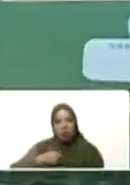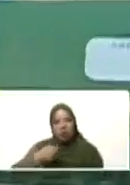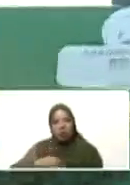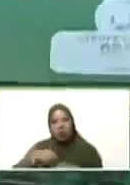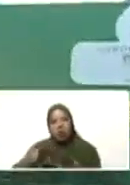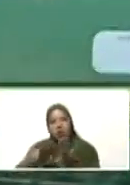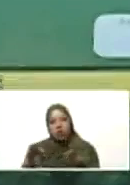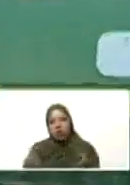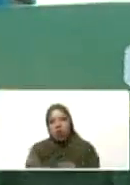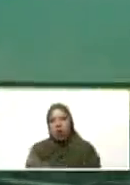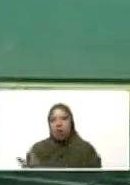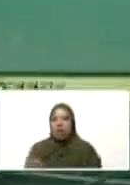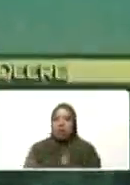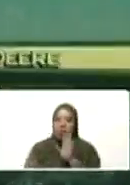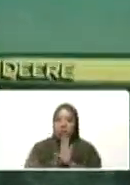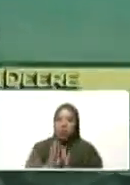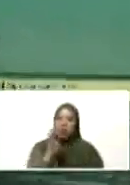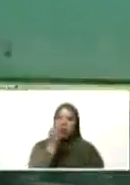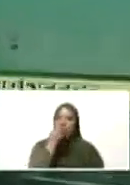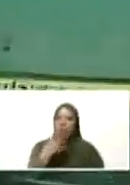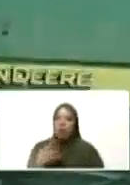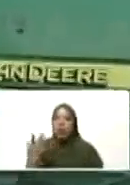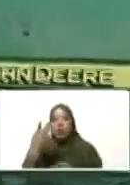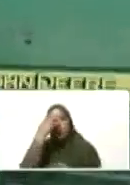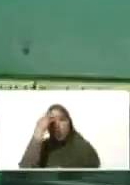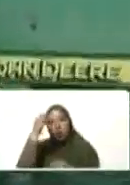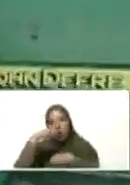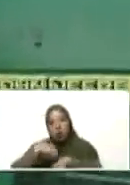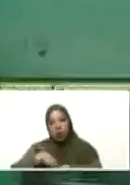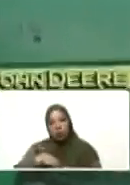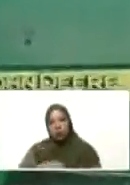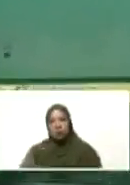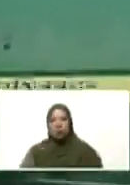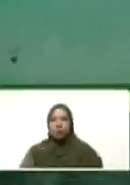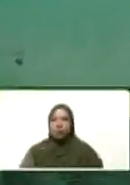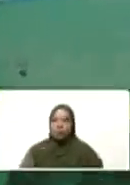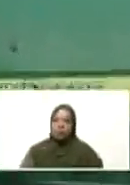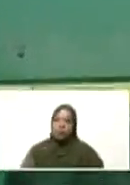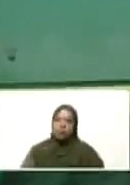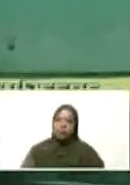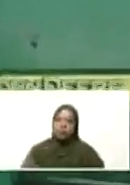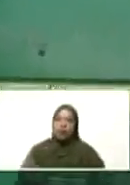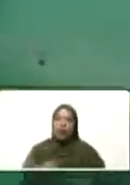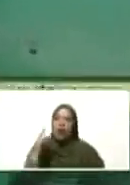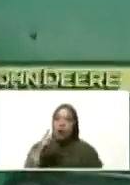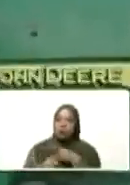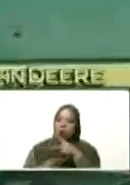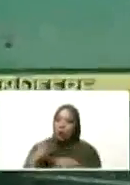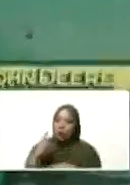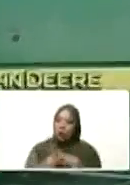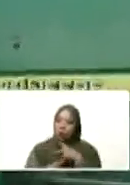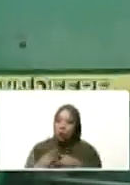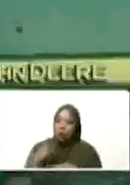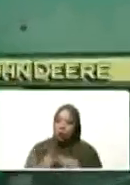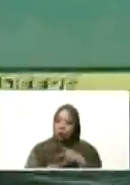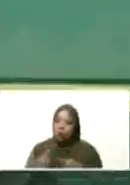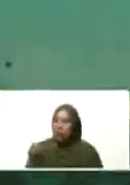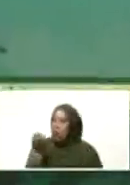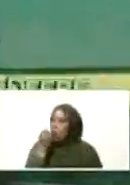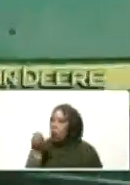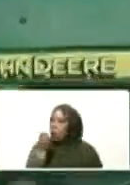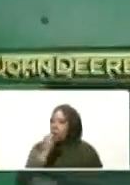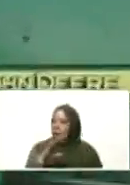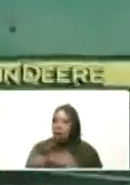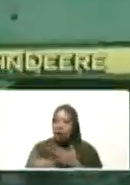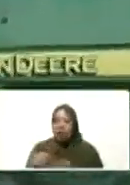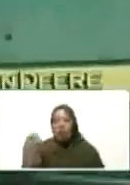Venezuela, que vengan a hacer buenos acuerdos y vengamos a producir alimentos para